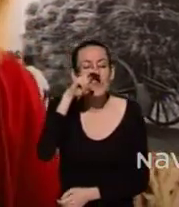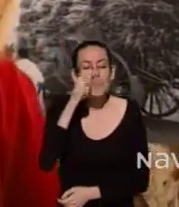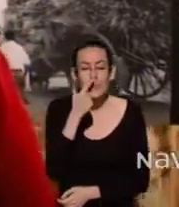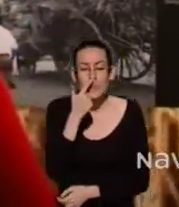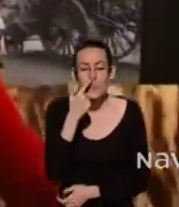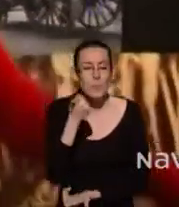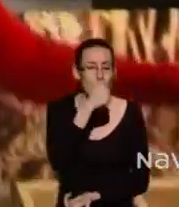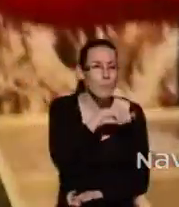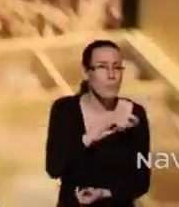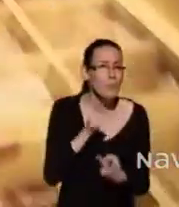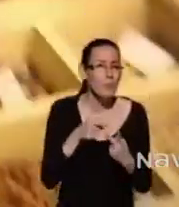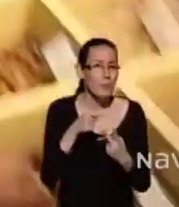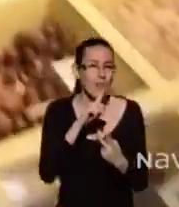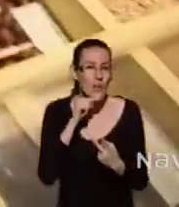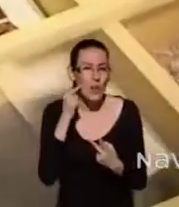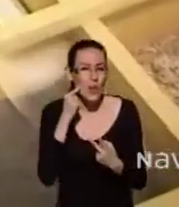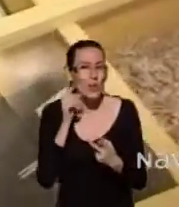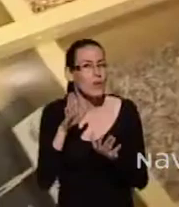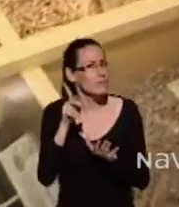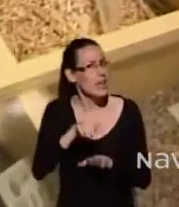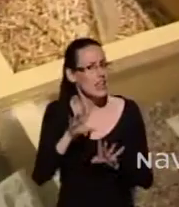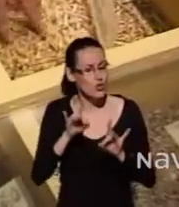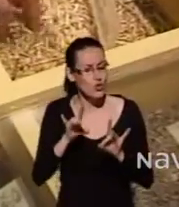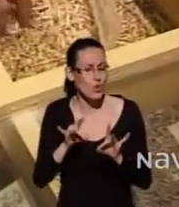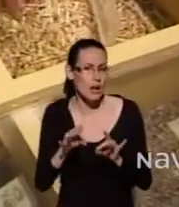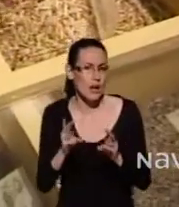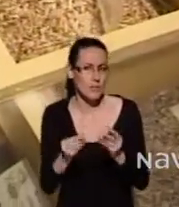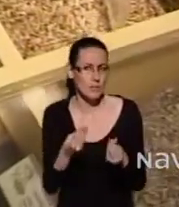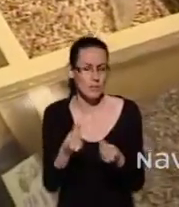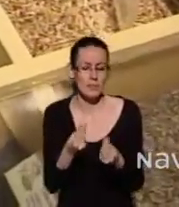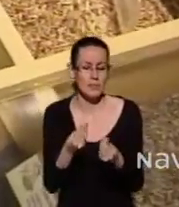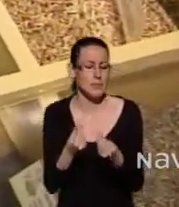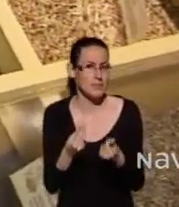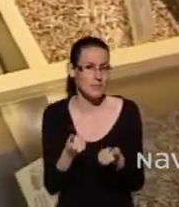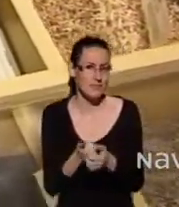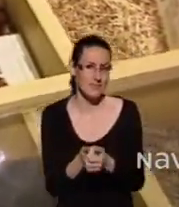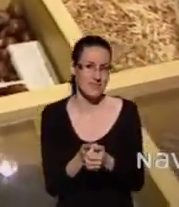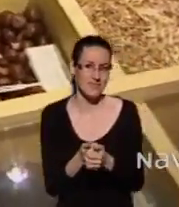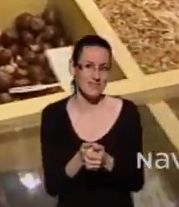se puede tocar. La idea es que todo el que venga puede tocar la avena, el centeno.